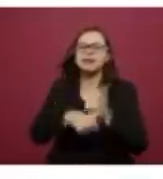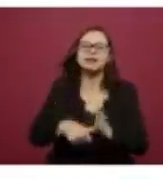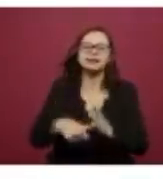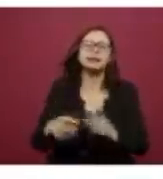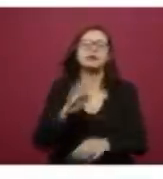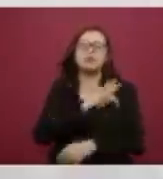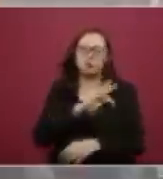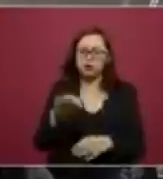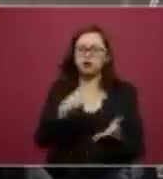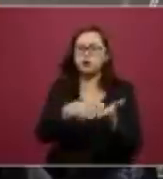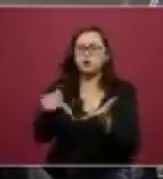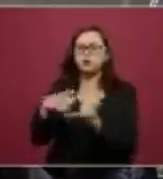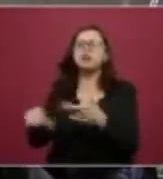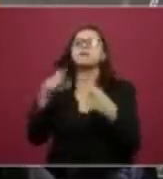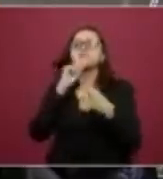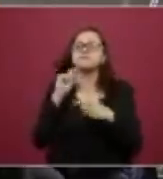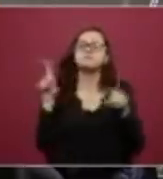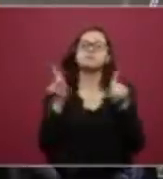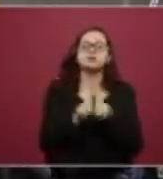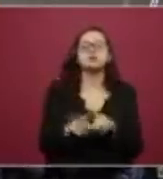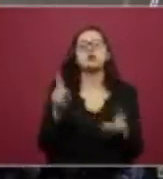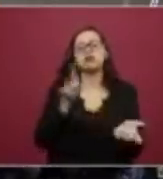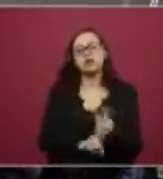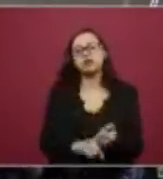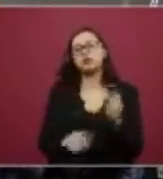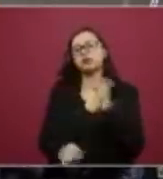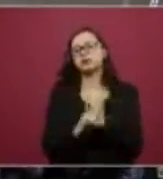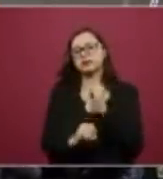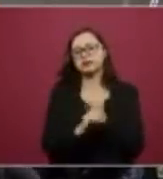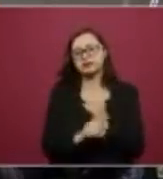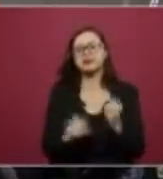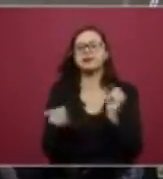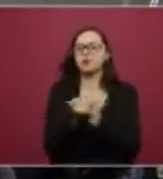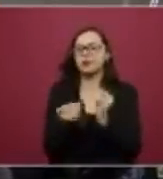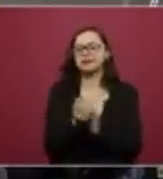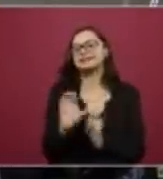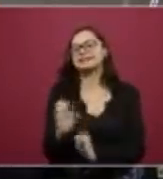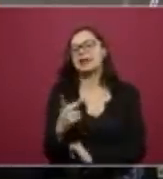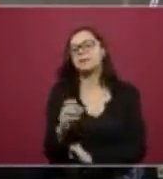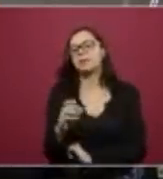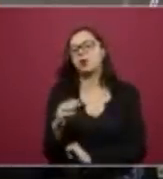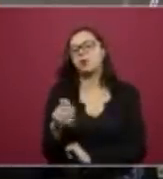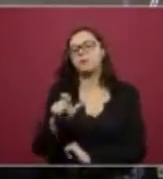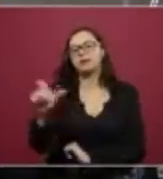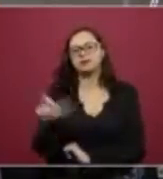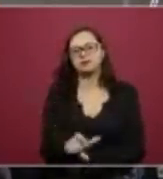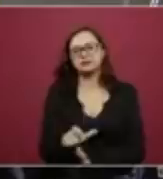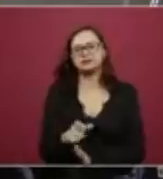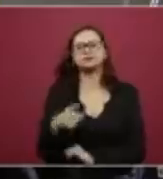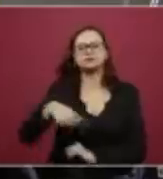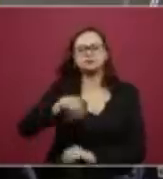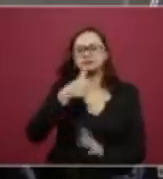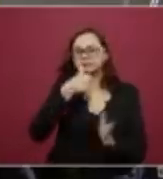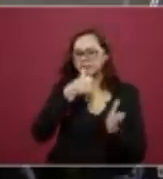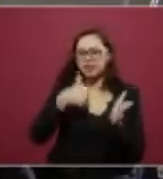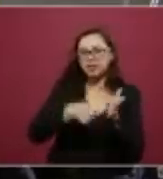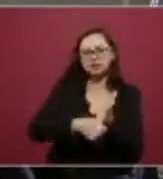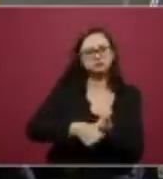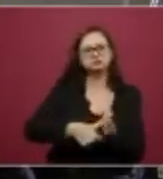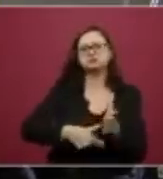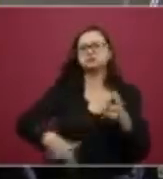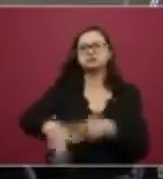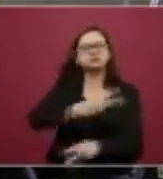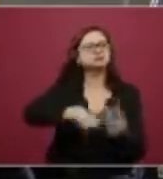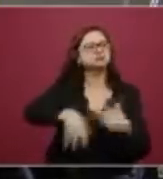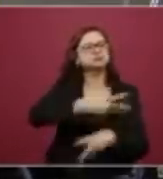electrónica también de Cepomex. Y las estampillas son productos filatélicos que están en circulación hasta agotar su